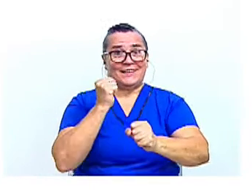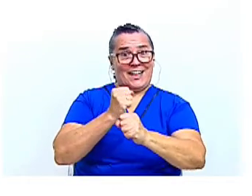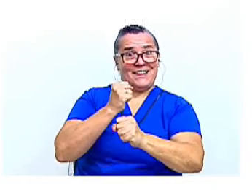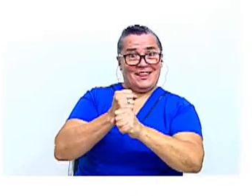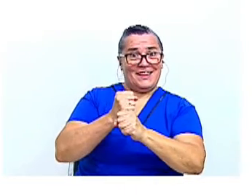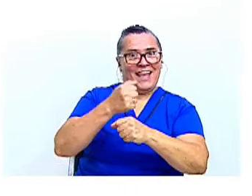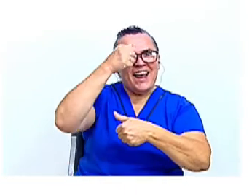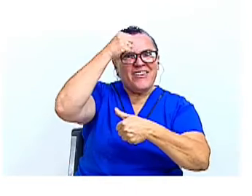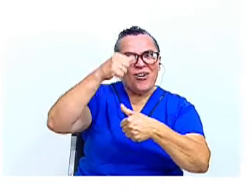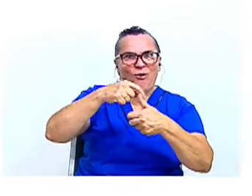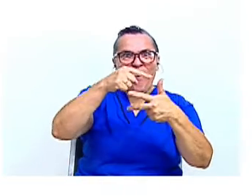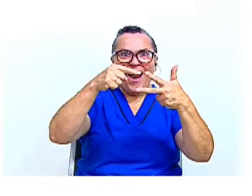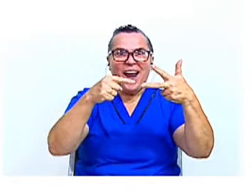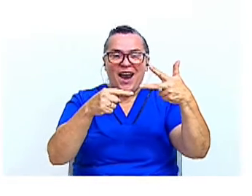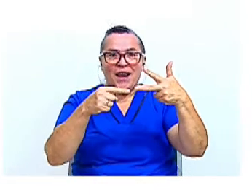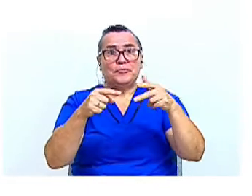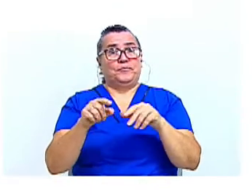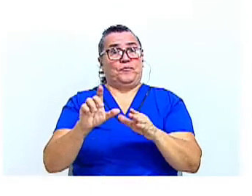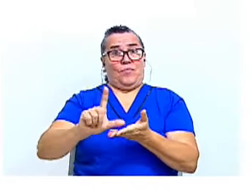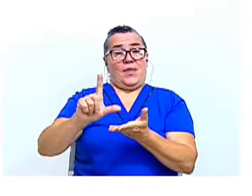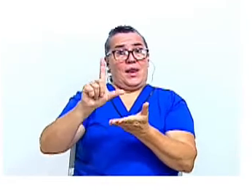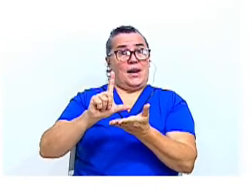¿Recuerdan? Perfecto. En la clase